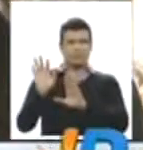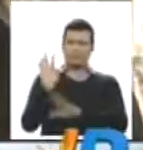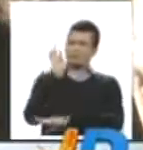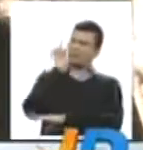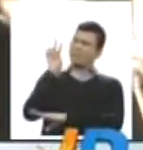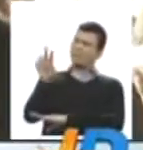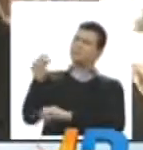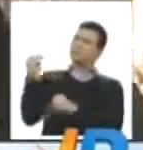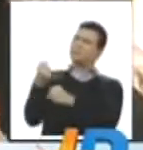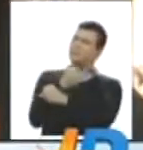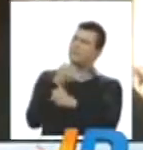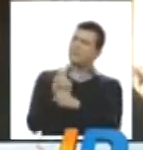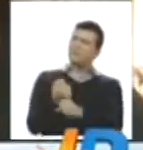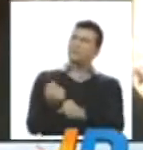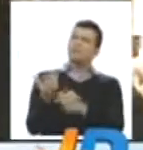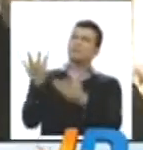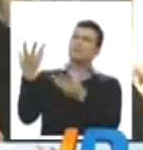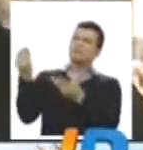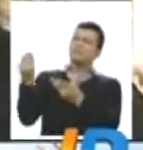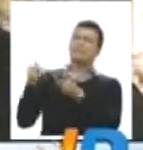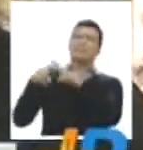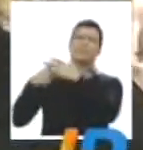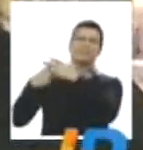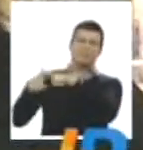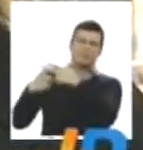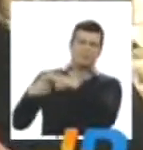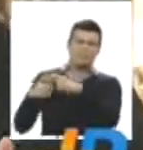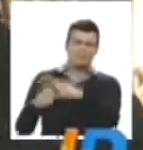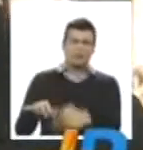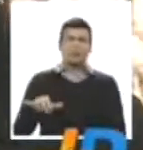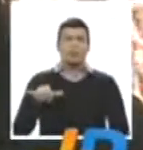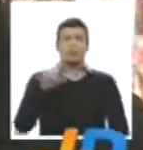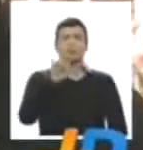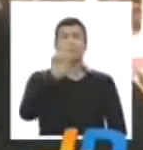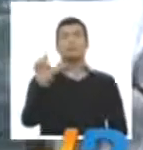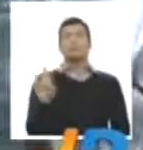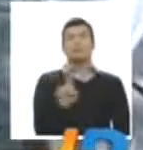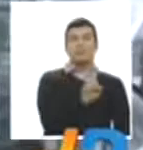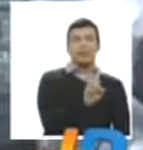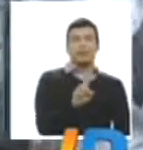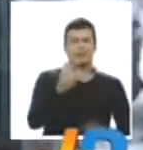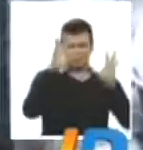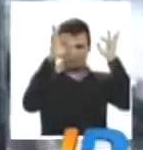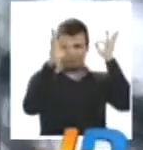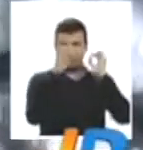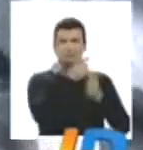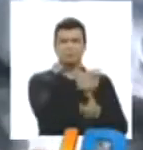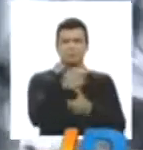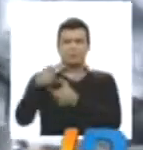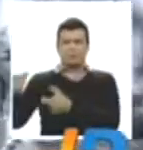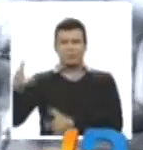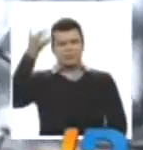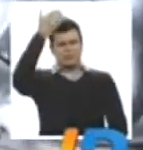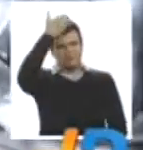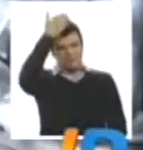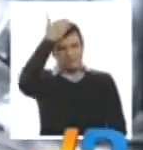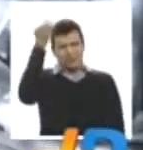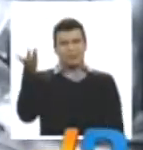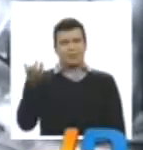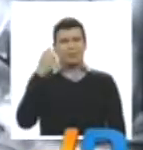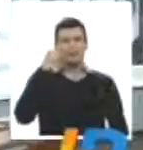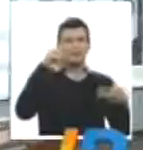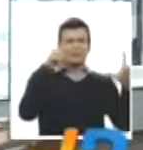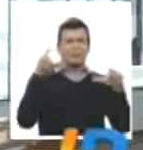las profesiones según el género, el mecánico, la azafata, el bombero, la enfermera, entonces decidí hacer caricaturas de